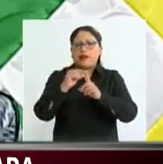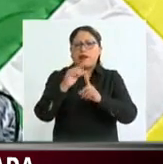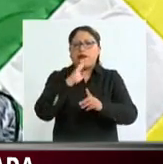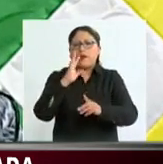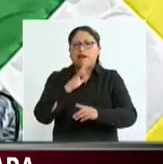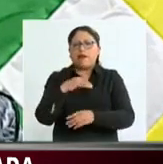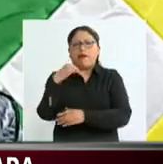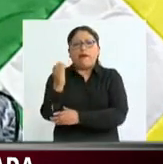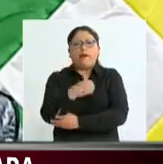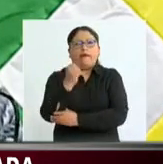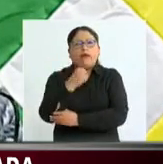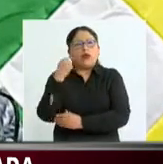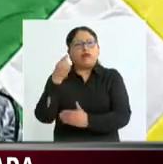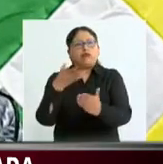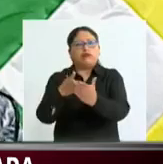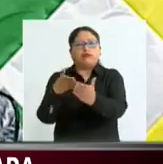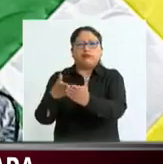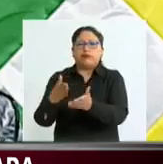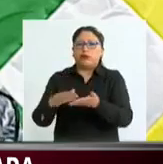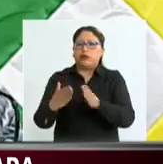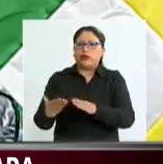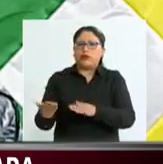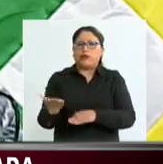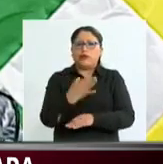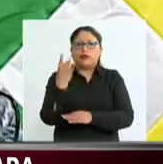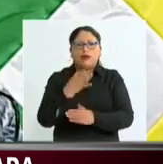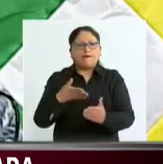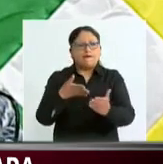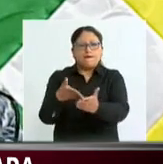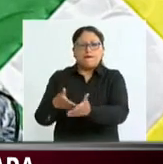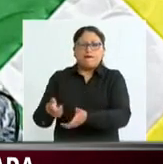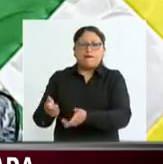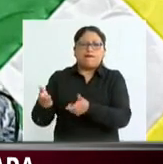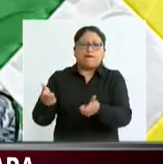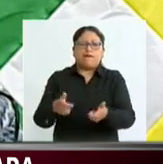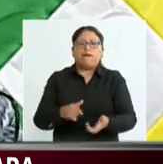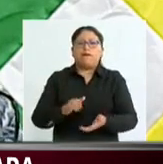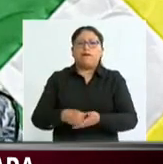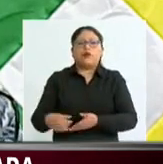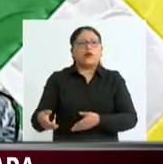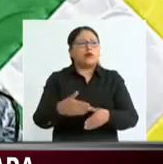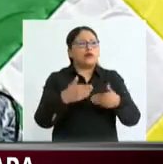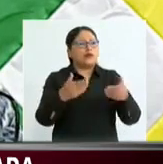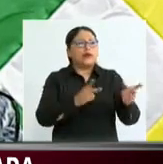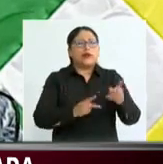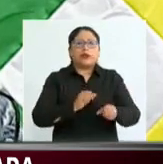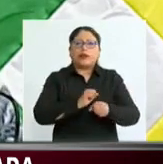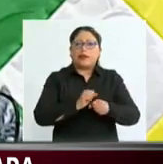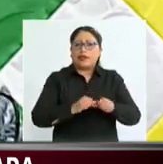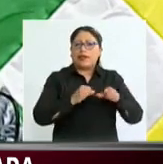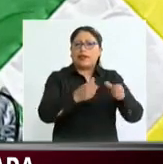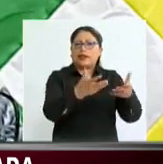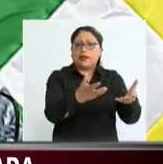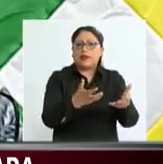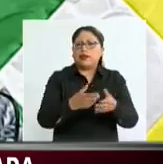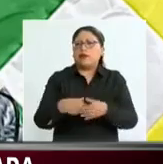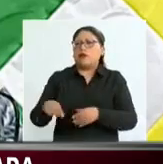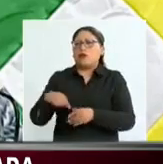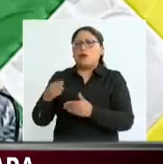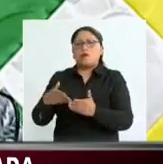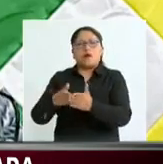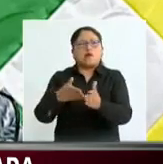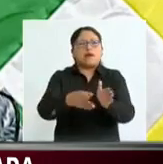que atentaban contra el pueblo boliviano, que atentaban contra la clase trabajadora, que atentaban contra los intereses de